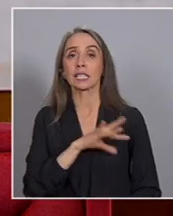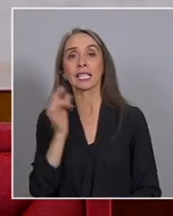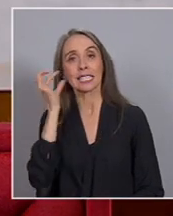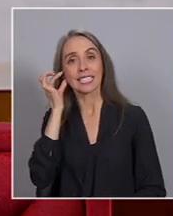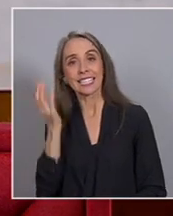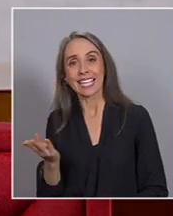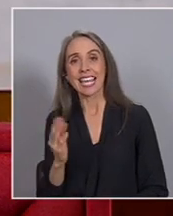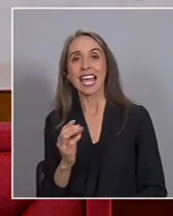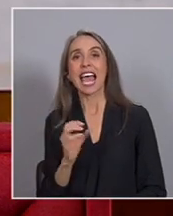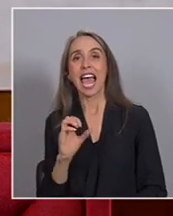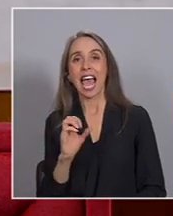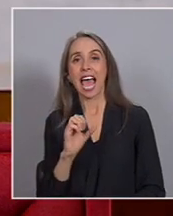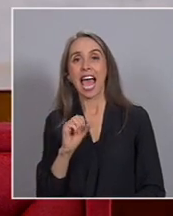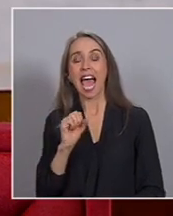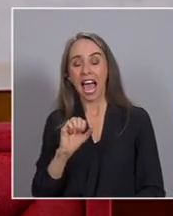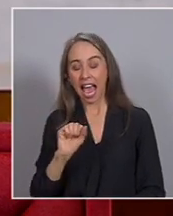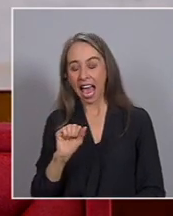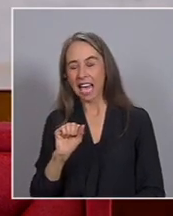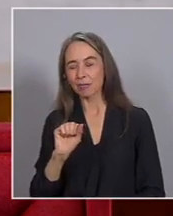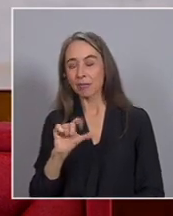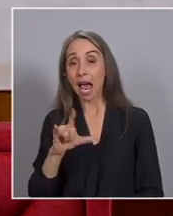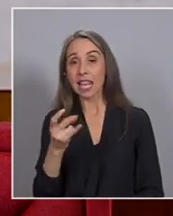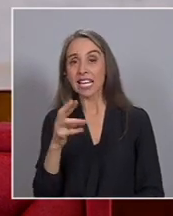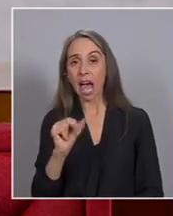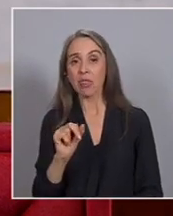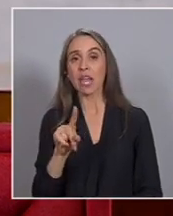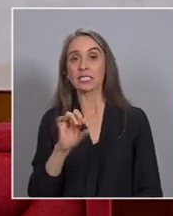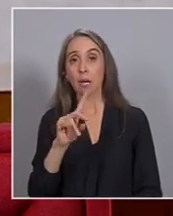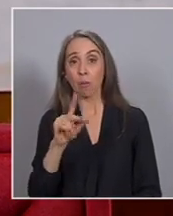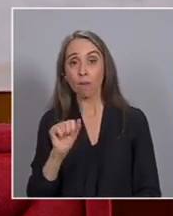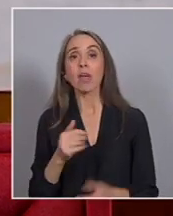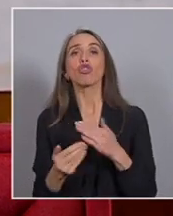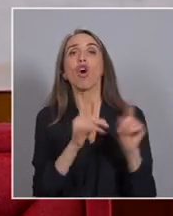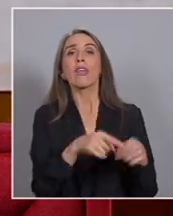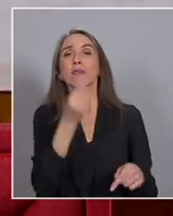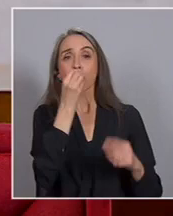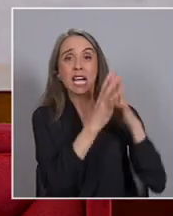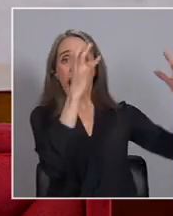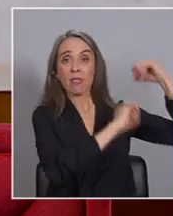Alejandra Sepúlveda, a la agricultura familiar campesina.